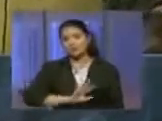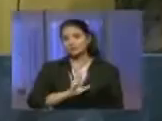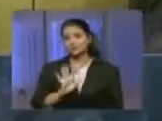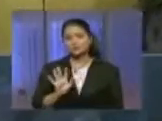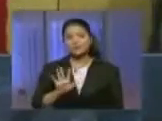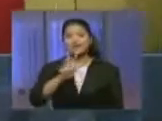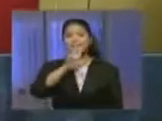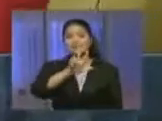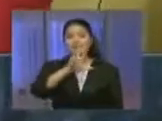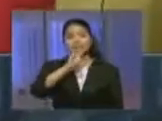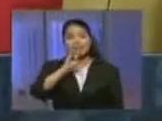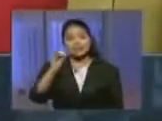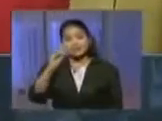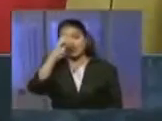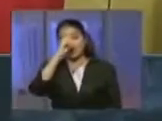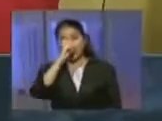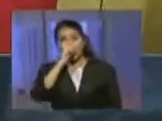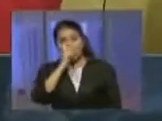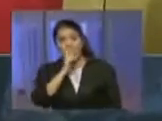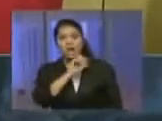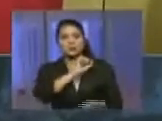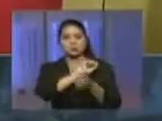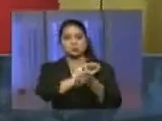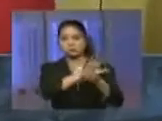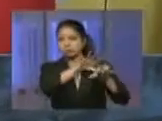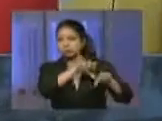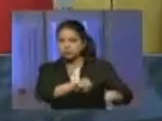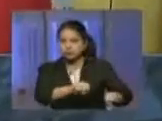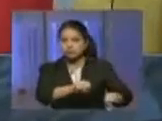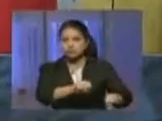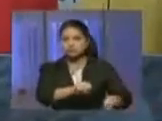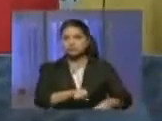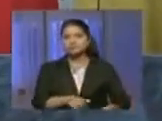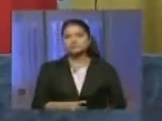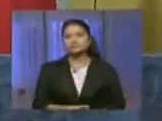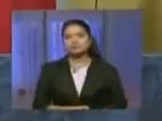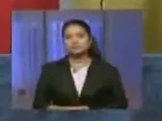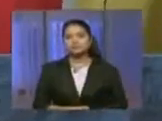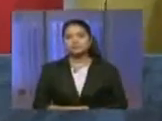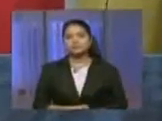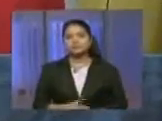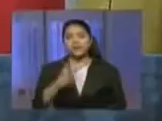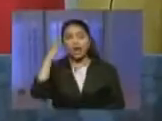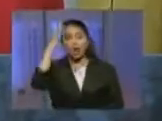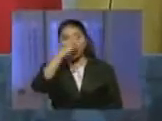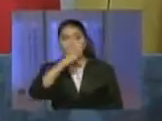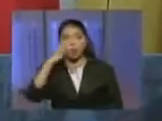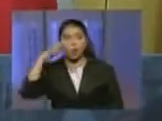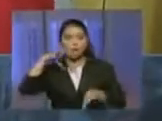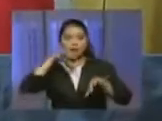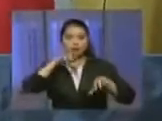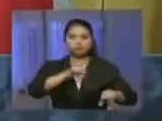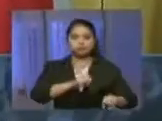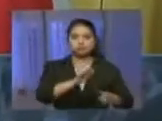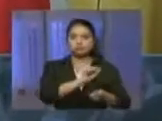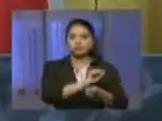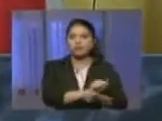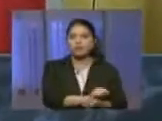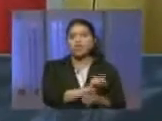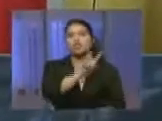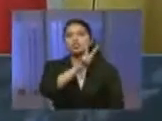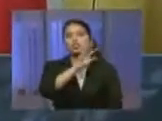300 años de colonialismo europeo se sumaron 200